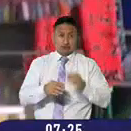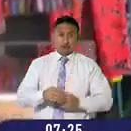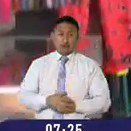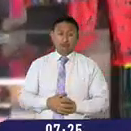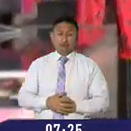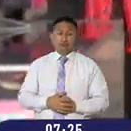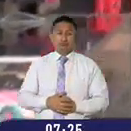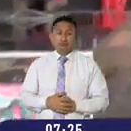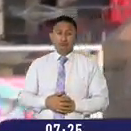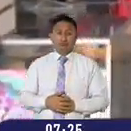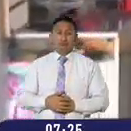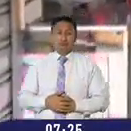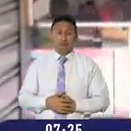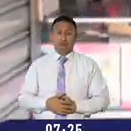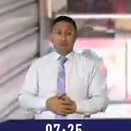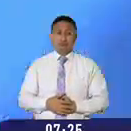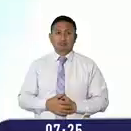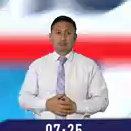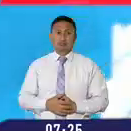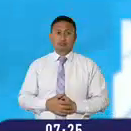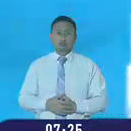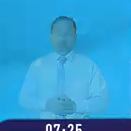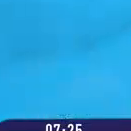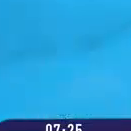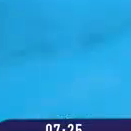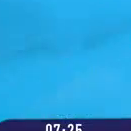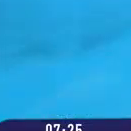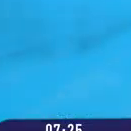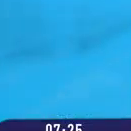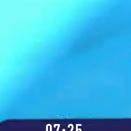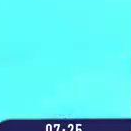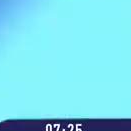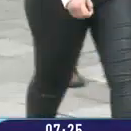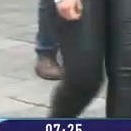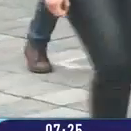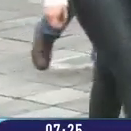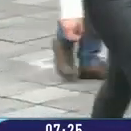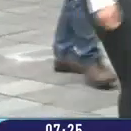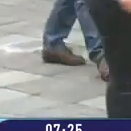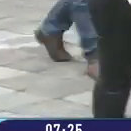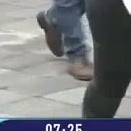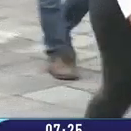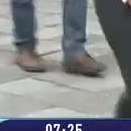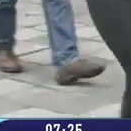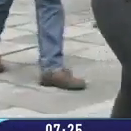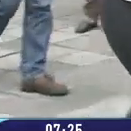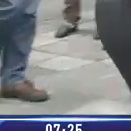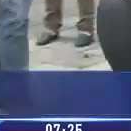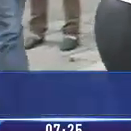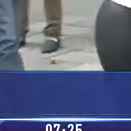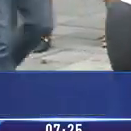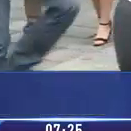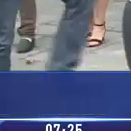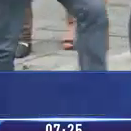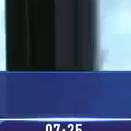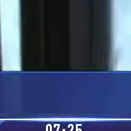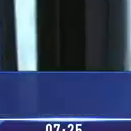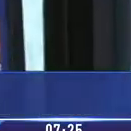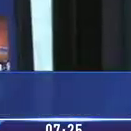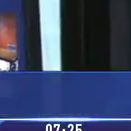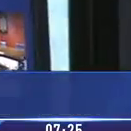Roselena Vázquez. Más adelante, amigos televidentes, mucha atención, detuvieron a extranjero en Guayaquil con visas